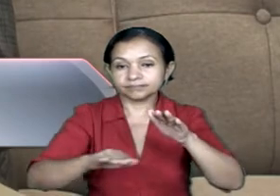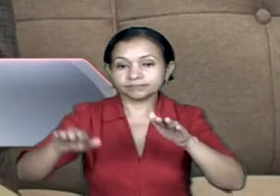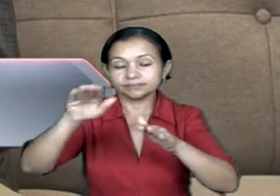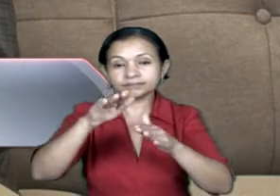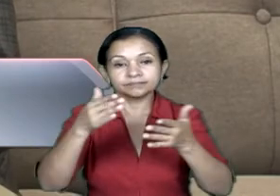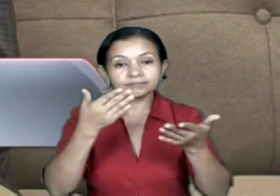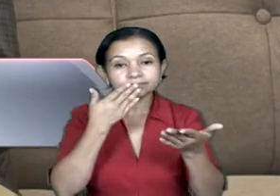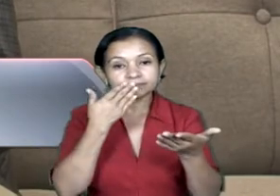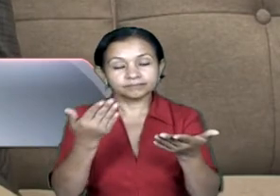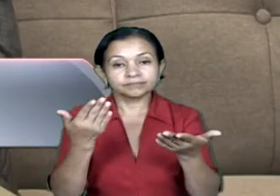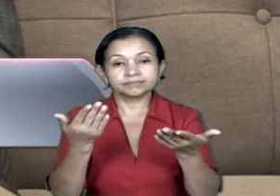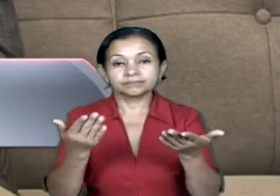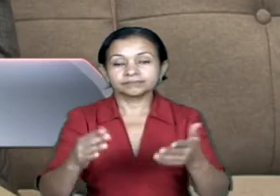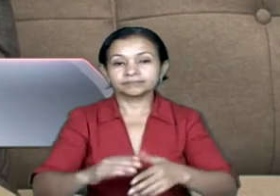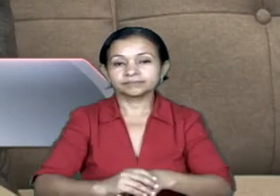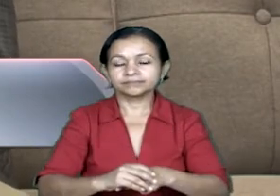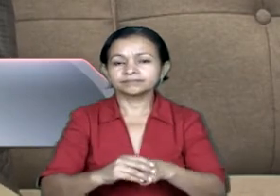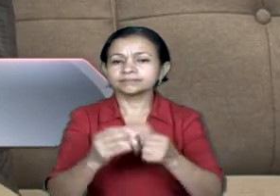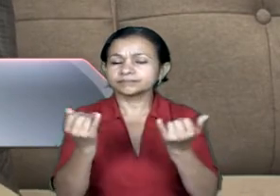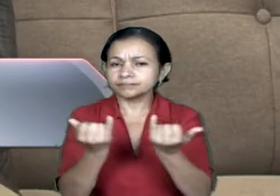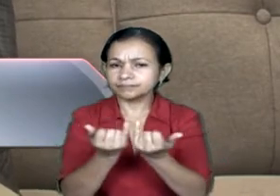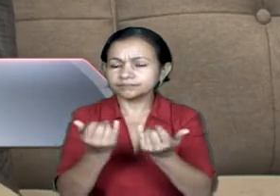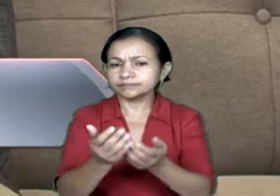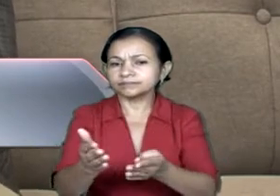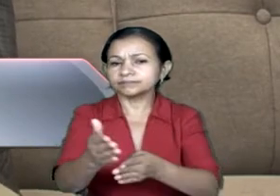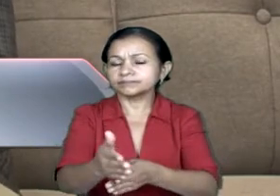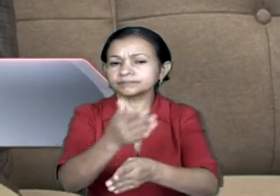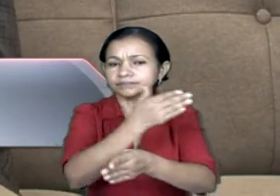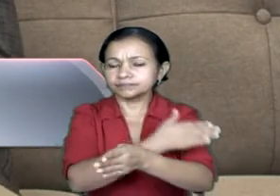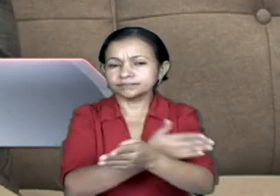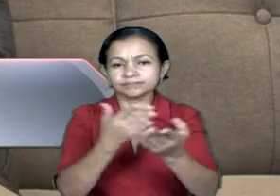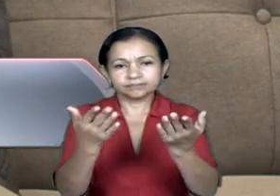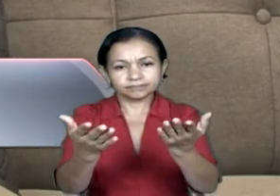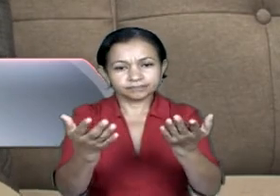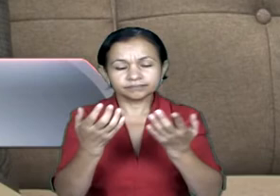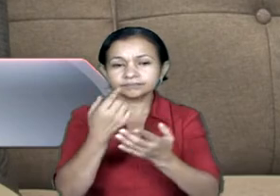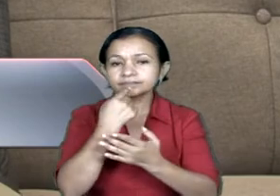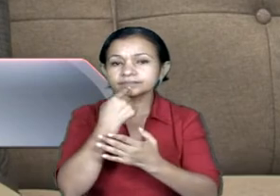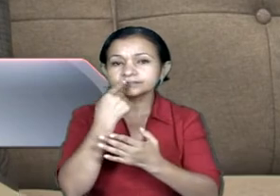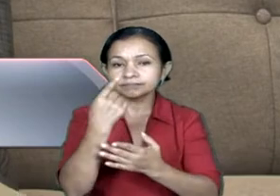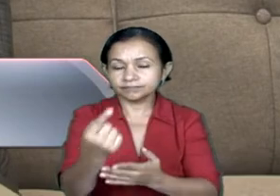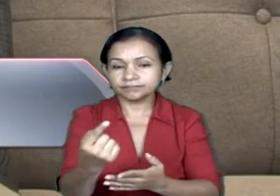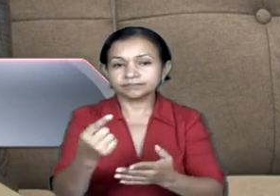todavía. Y, pero también antes, ¿no? Quisiera destacar